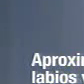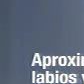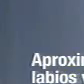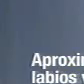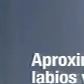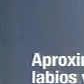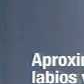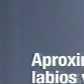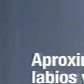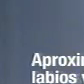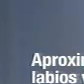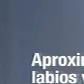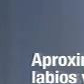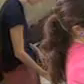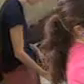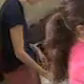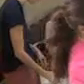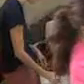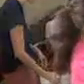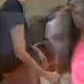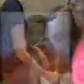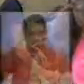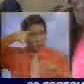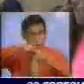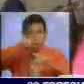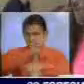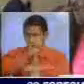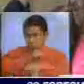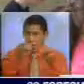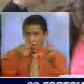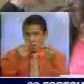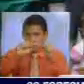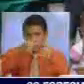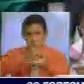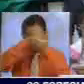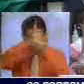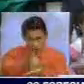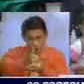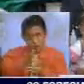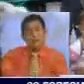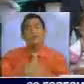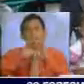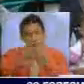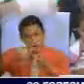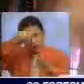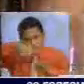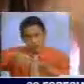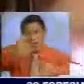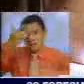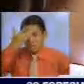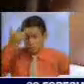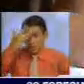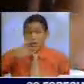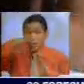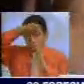la forma de la nariz. Además, según los galenos, el número de cirugías que se necesitan para tratar estas malformaciones se